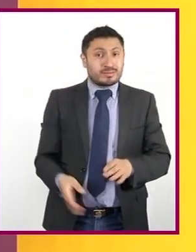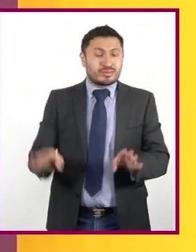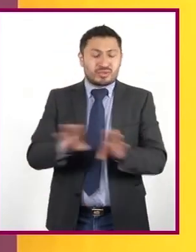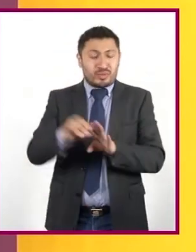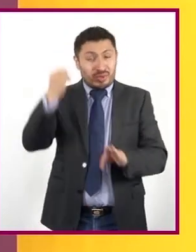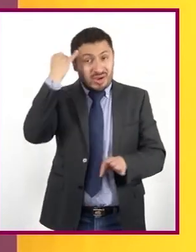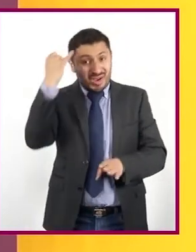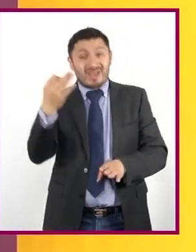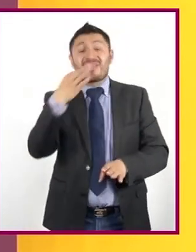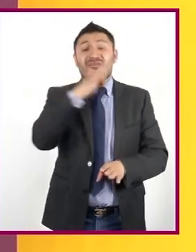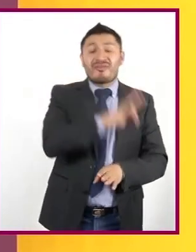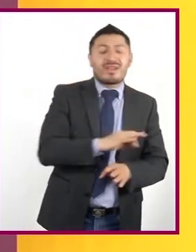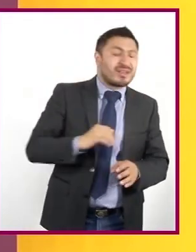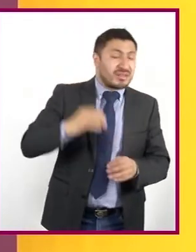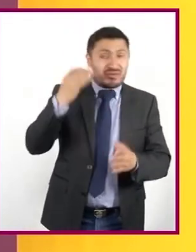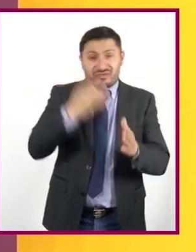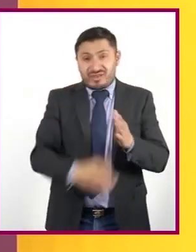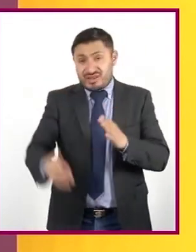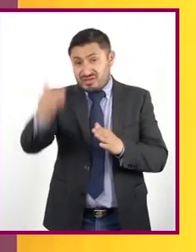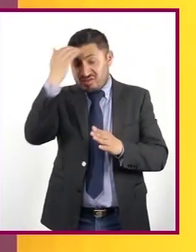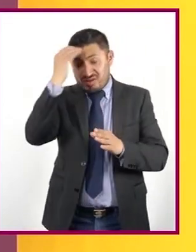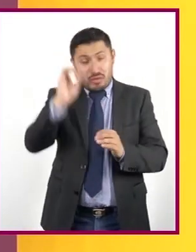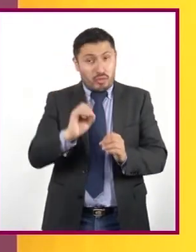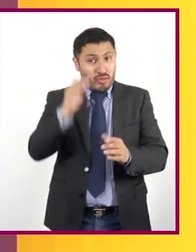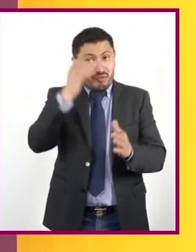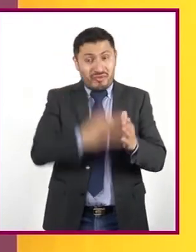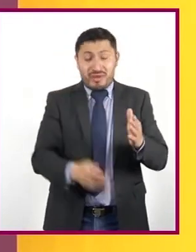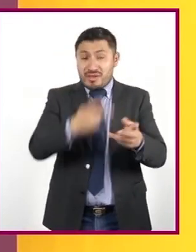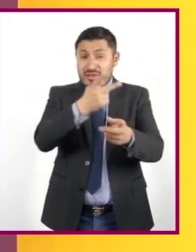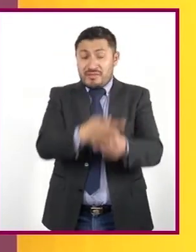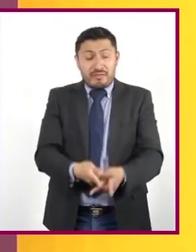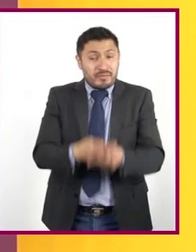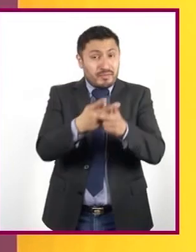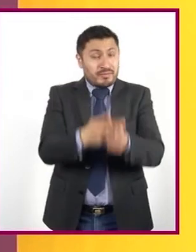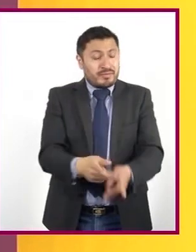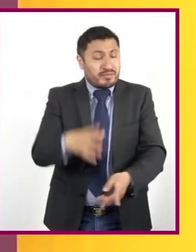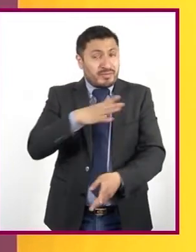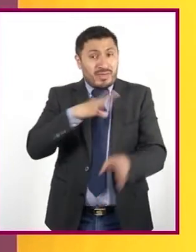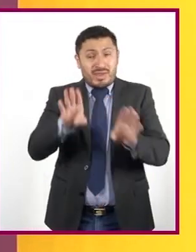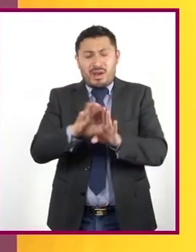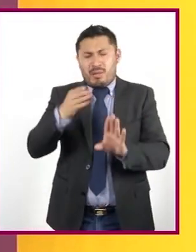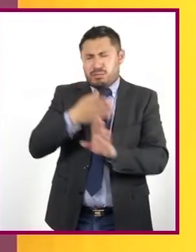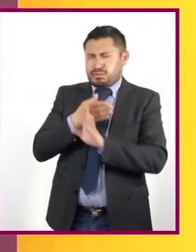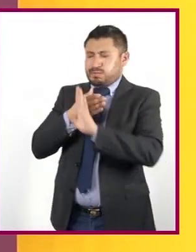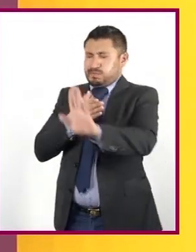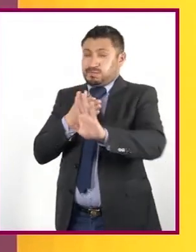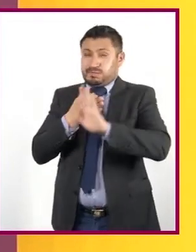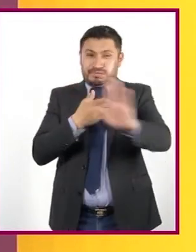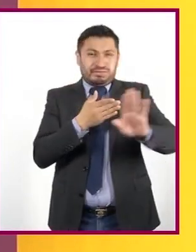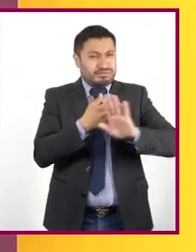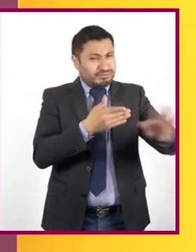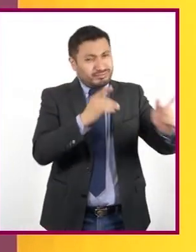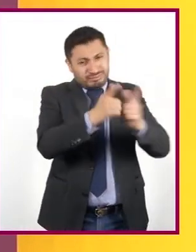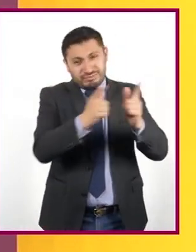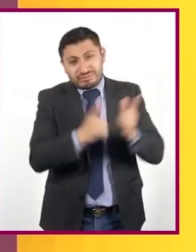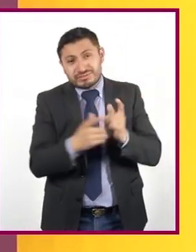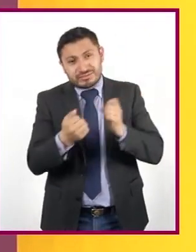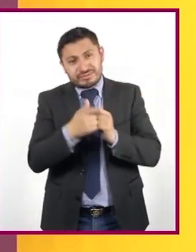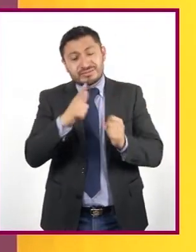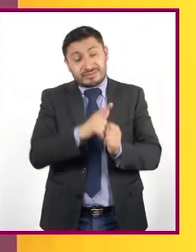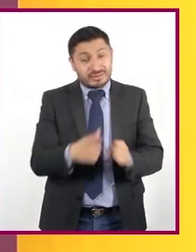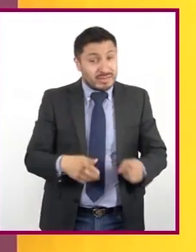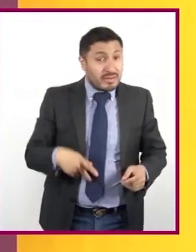prejuicios, falta de conocimiento o de tolerancia, se genera un rechazo hacia ciertos grupos sociales.